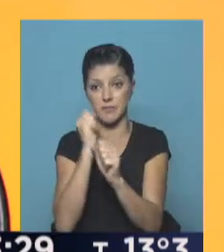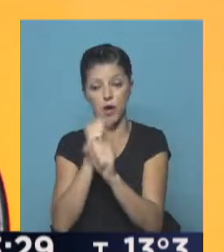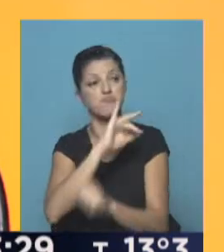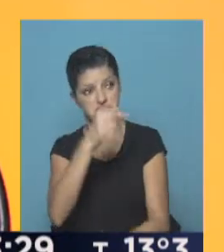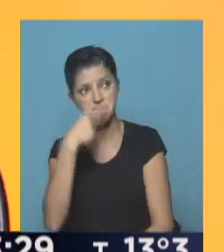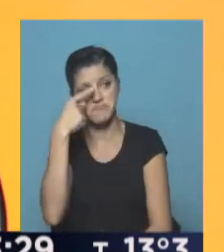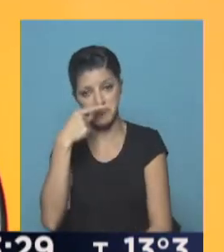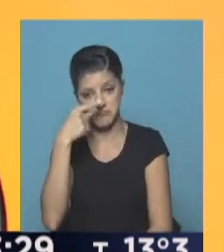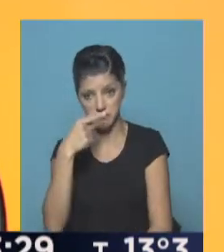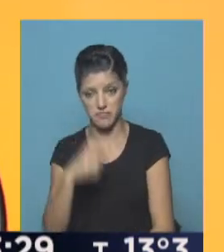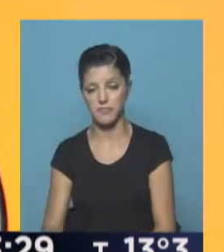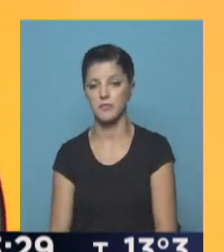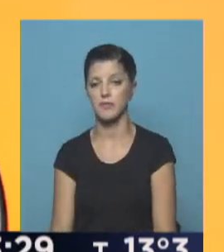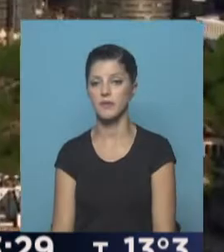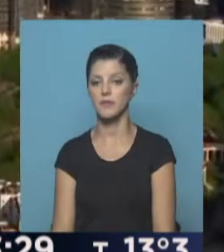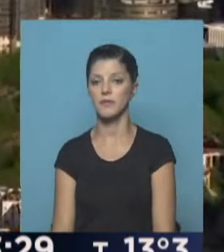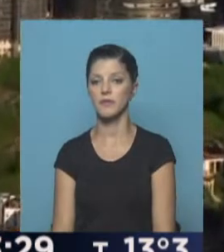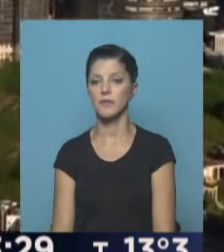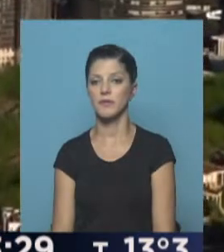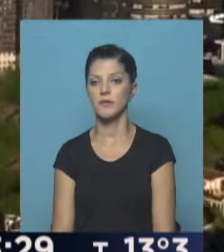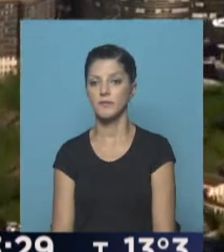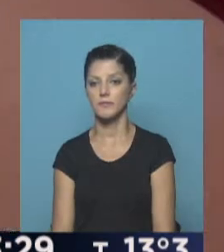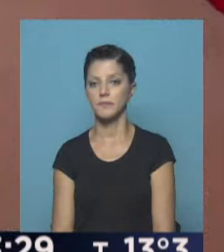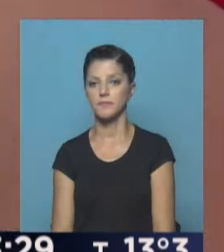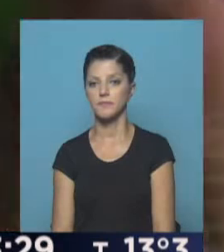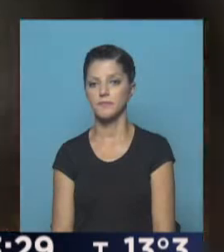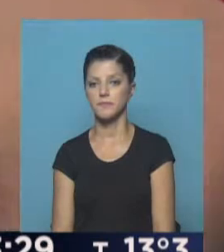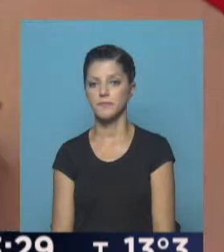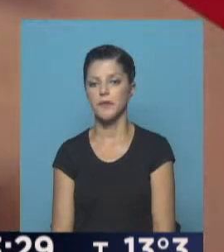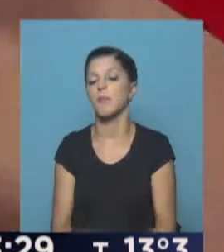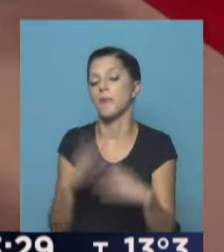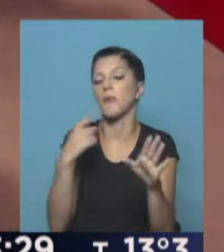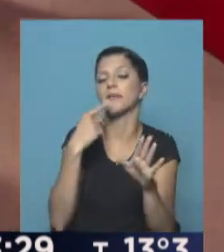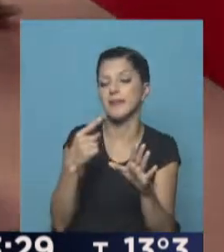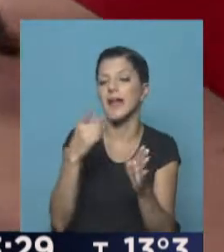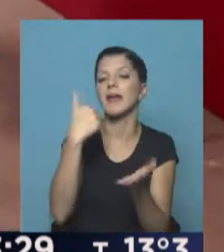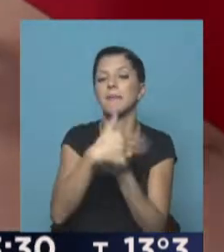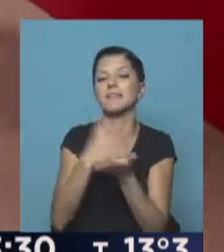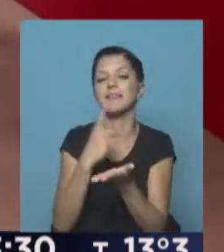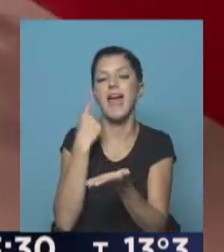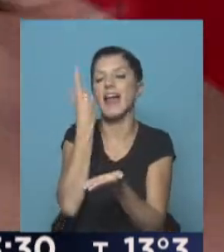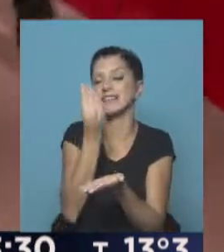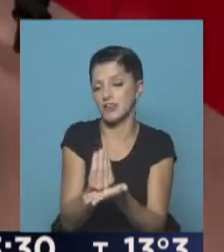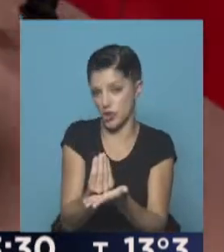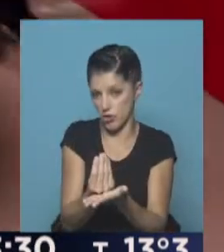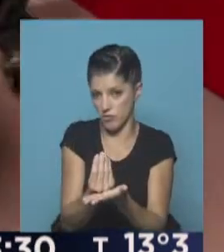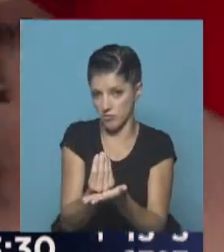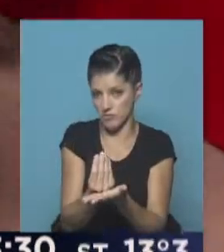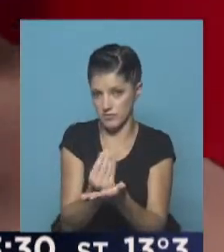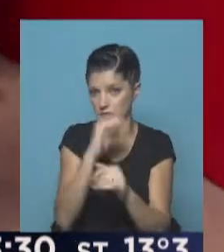punto, en este caso, con alguien que se puede decir es representante de ese sector, en alguna medida, pero